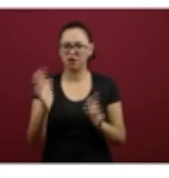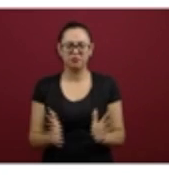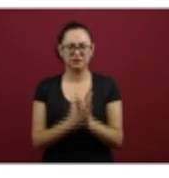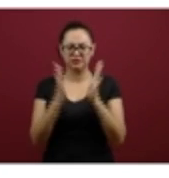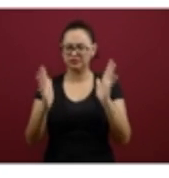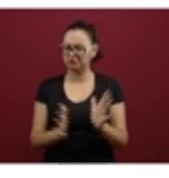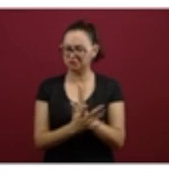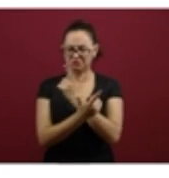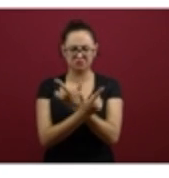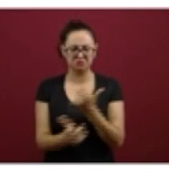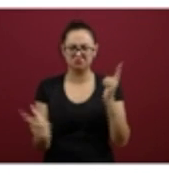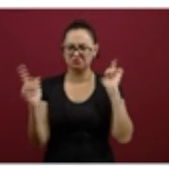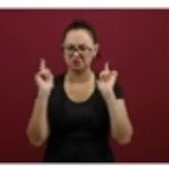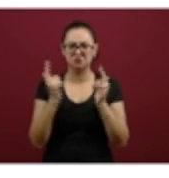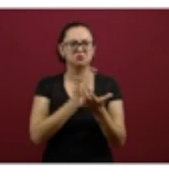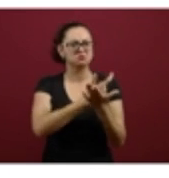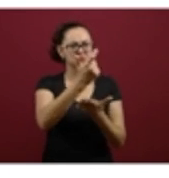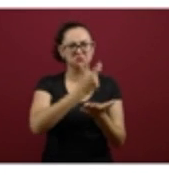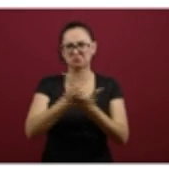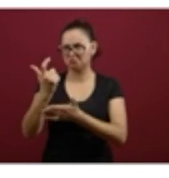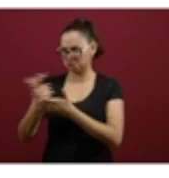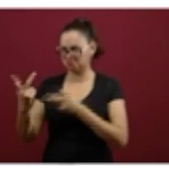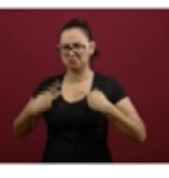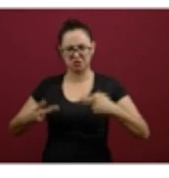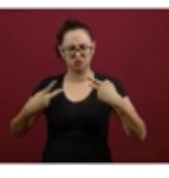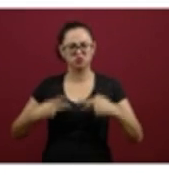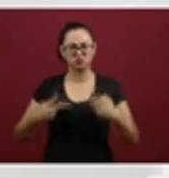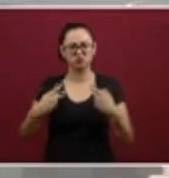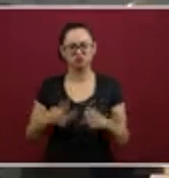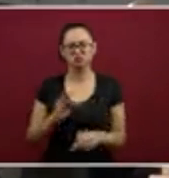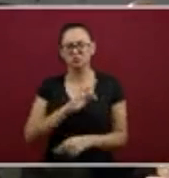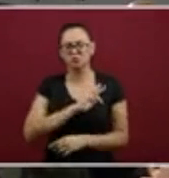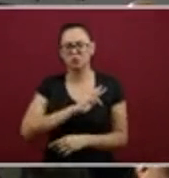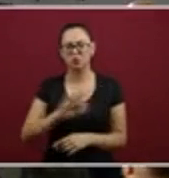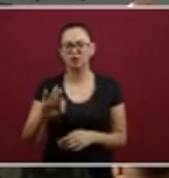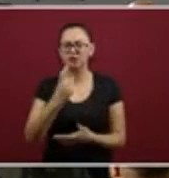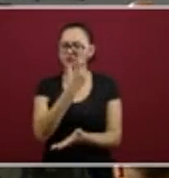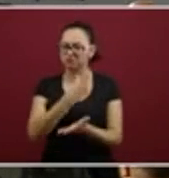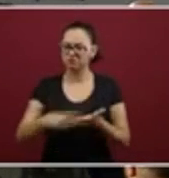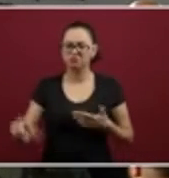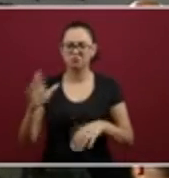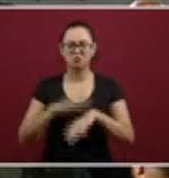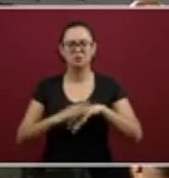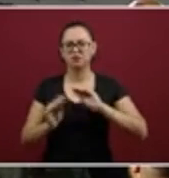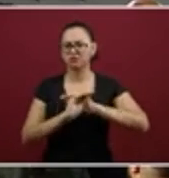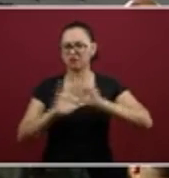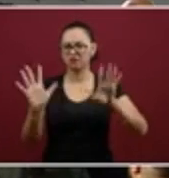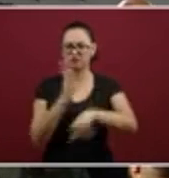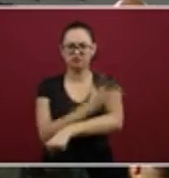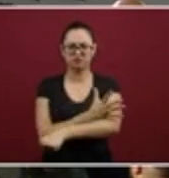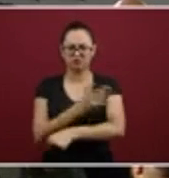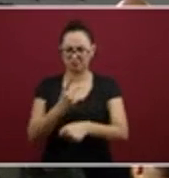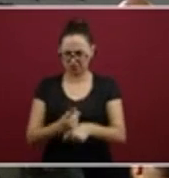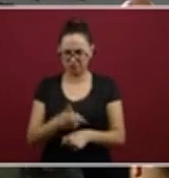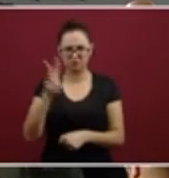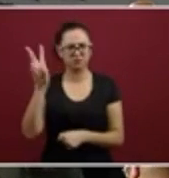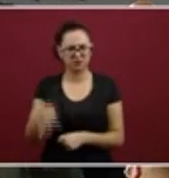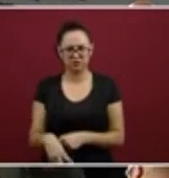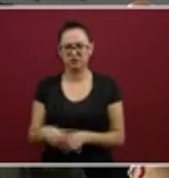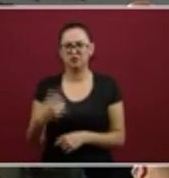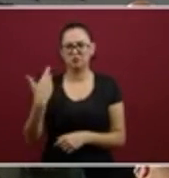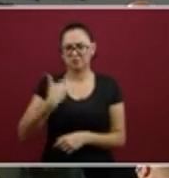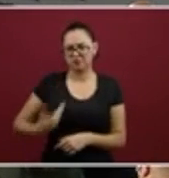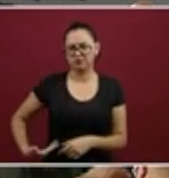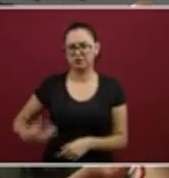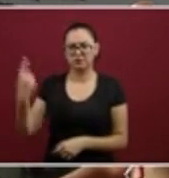adecuados para que cualquier ciudadano pueda participar con toda claridad y transparencia. Va a ser la subasta, esa es la instrucción del